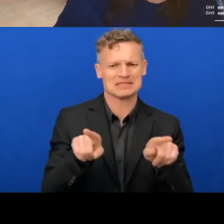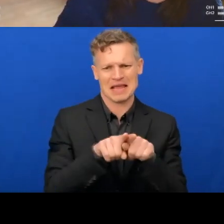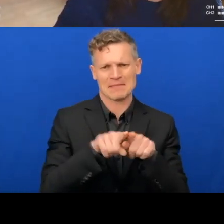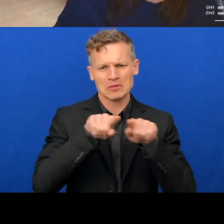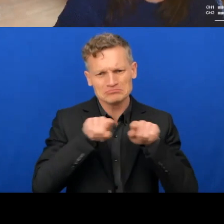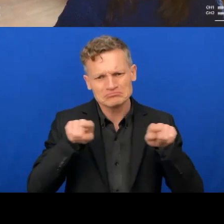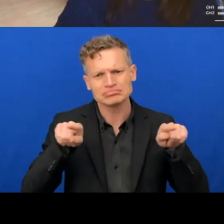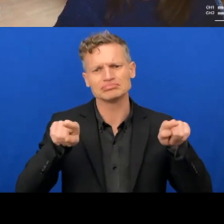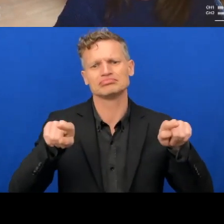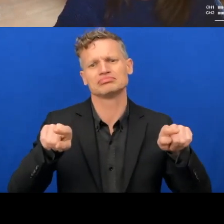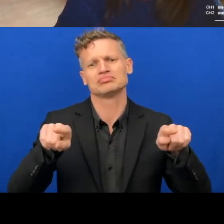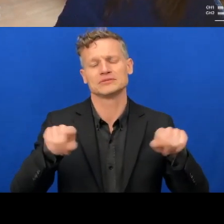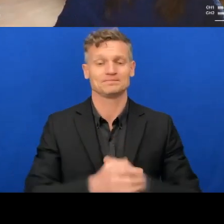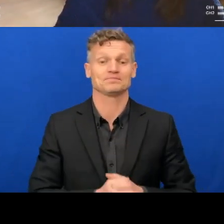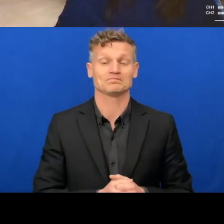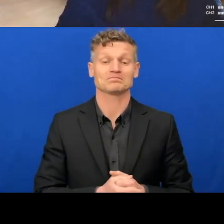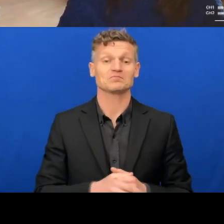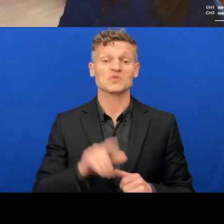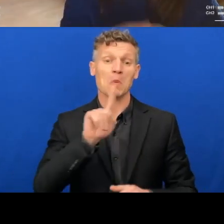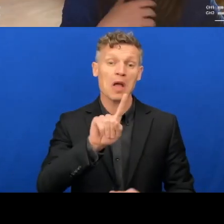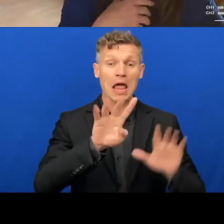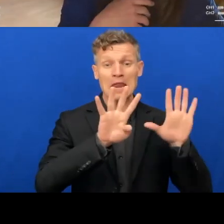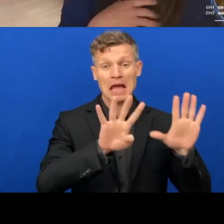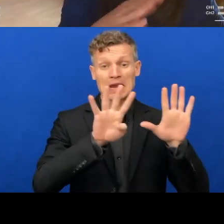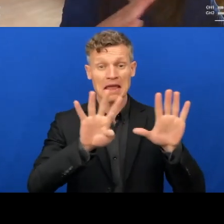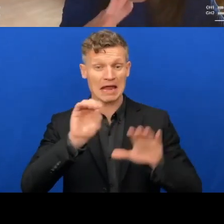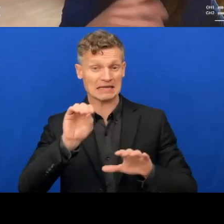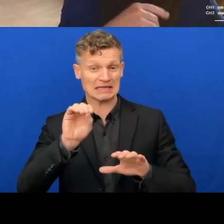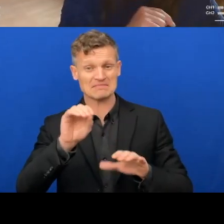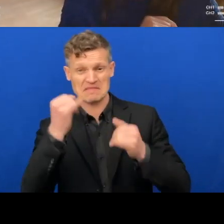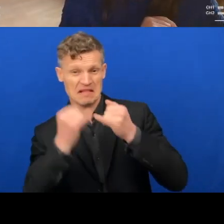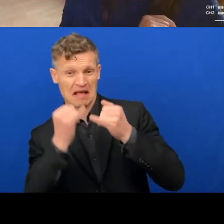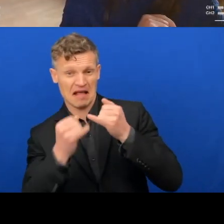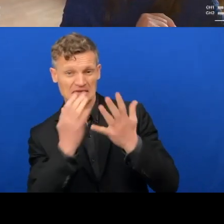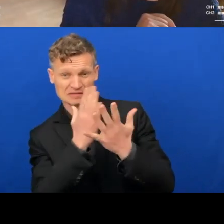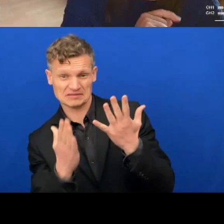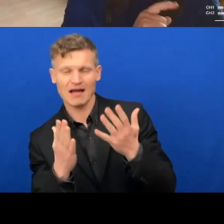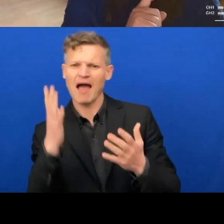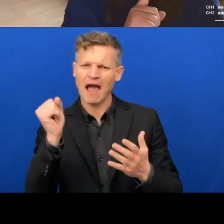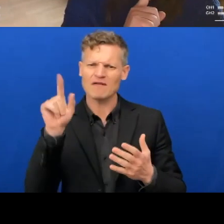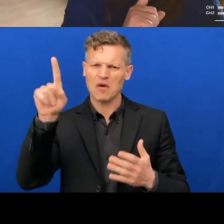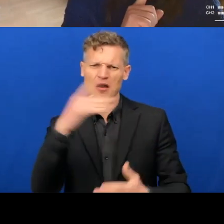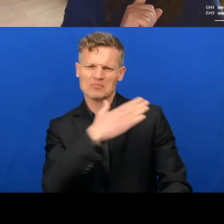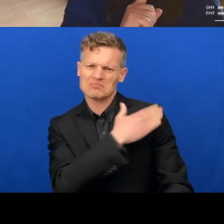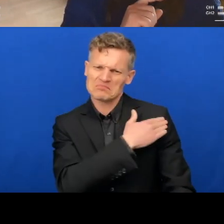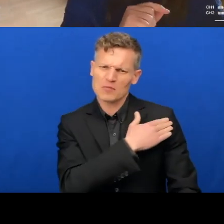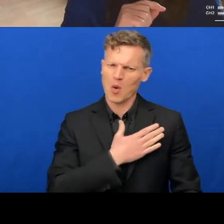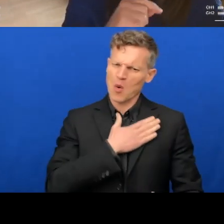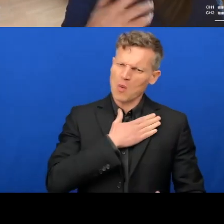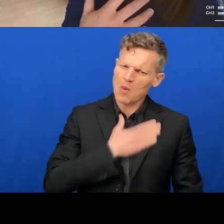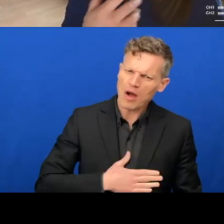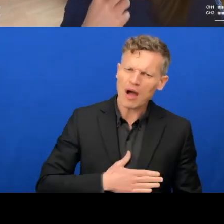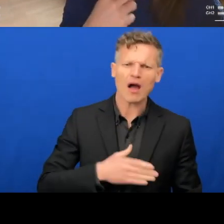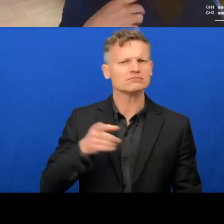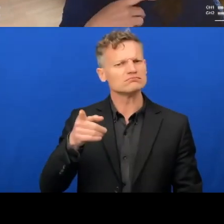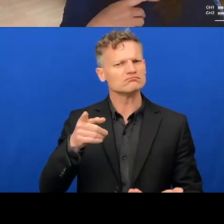hacia finales de la década de los 90 hubo un requerimiento de que los intérpretes